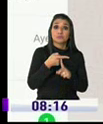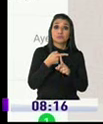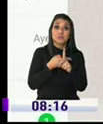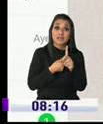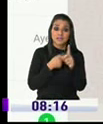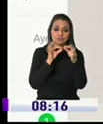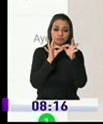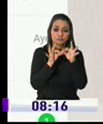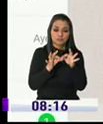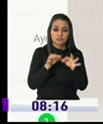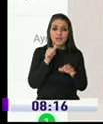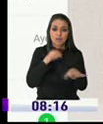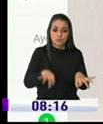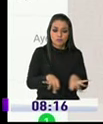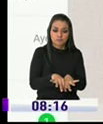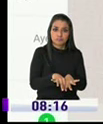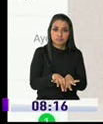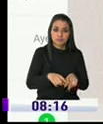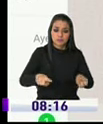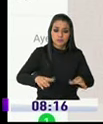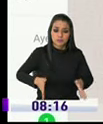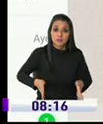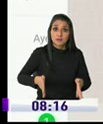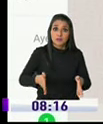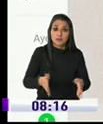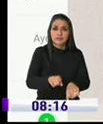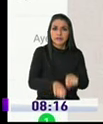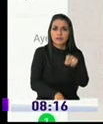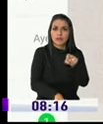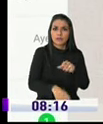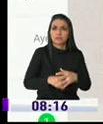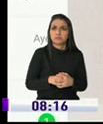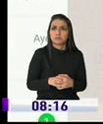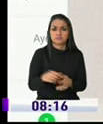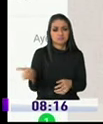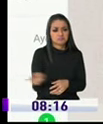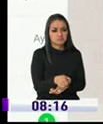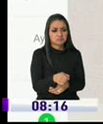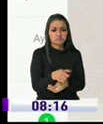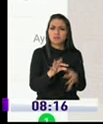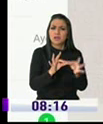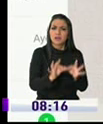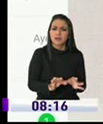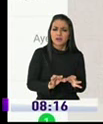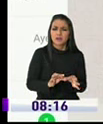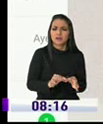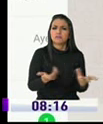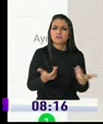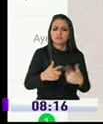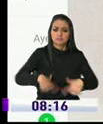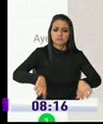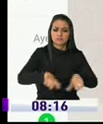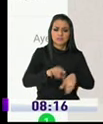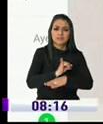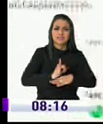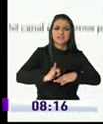fuga de agua, pero la reparación de la calle, busquen otros que la reparen. Esto es en la Isla Floreana, Isla